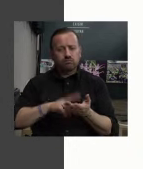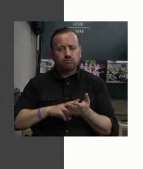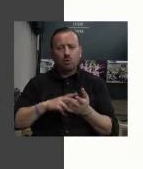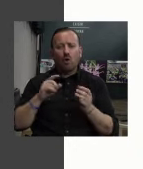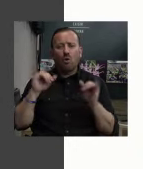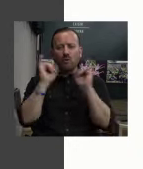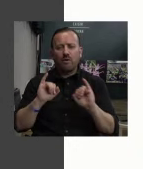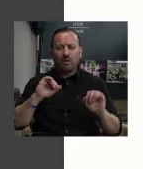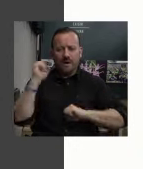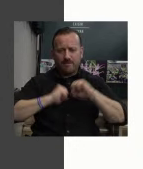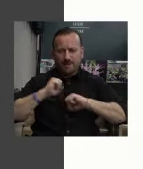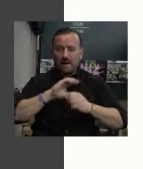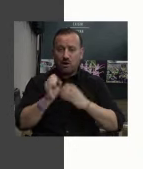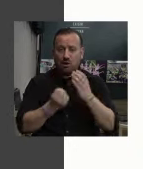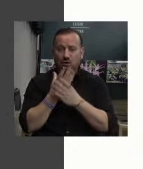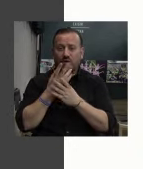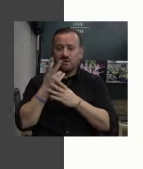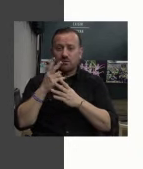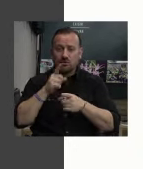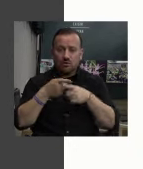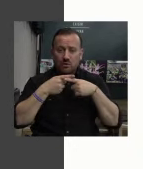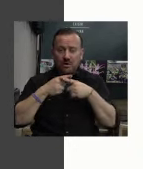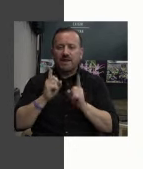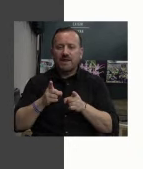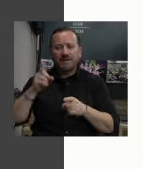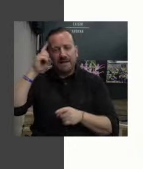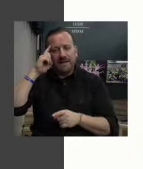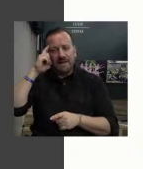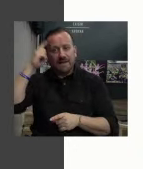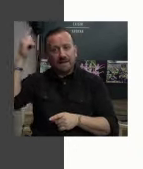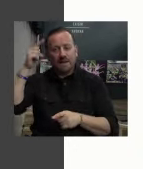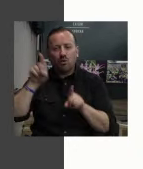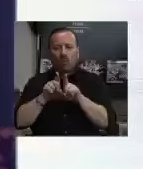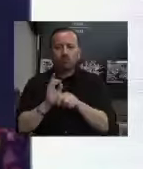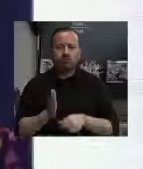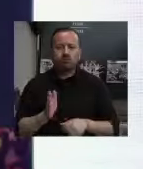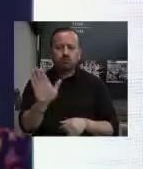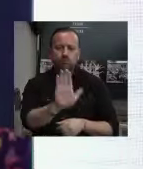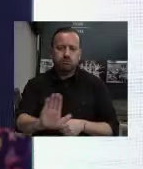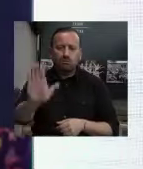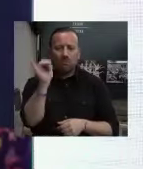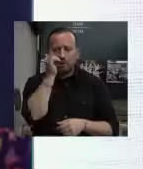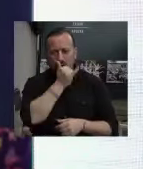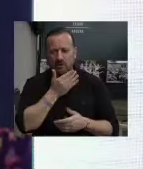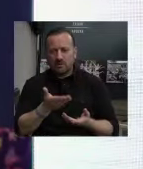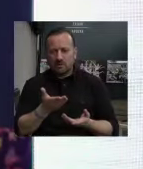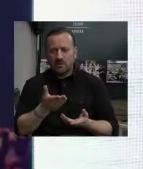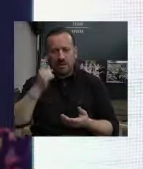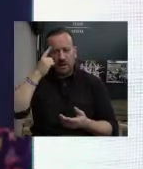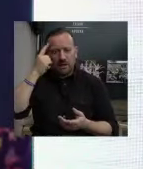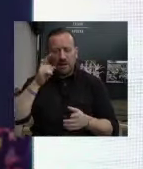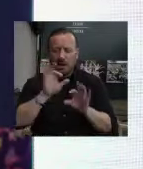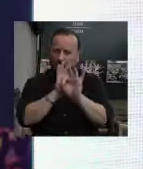innovación social tiene que ser ideas que sean sostenibles ideas que tengan gobernanza Clara